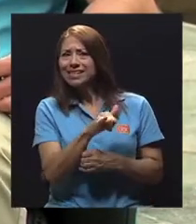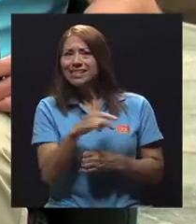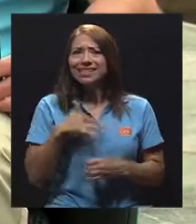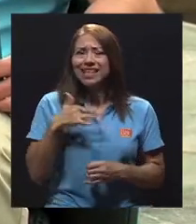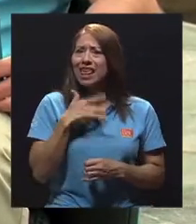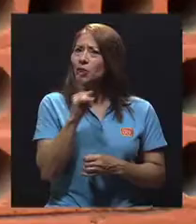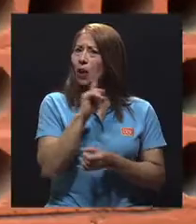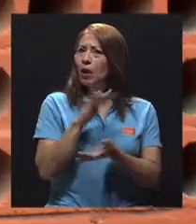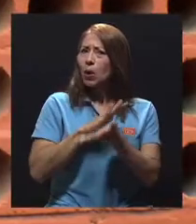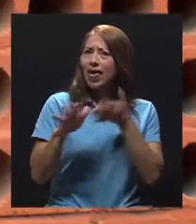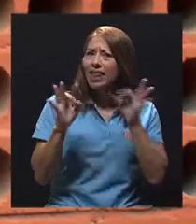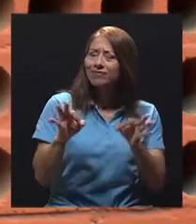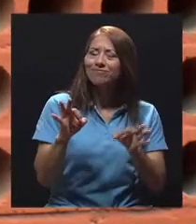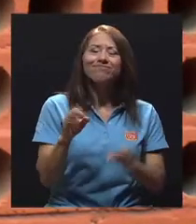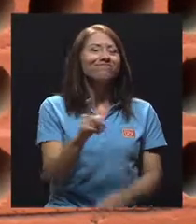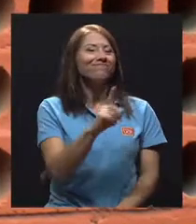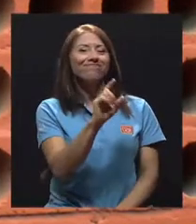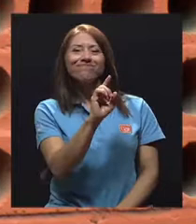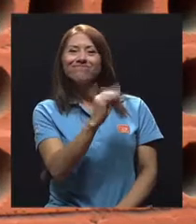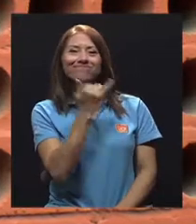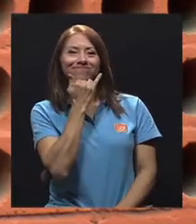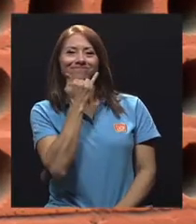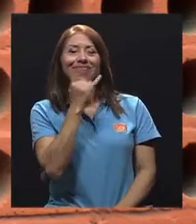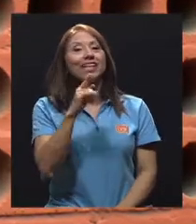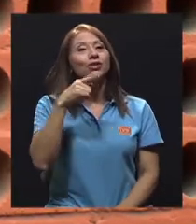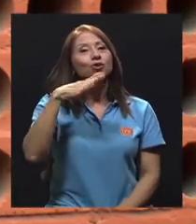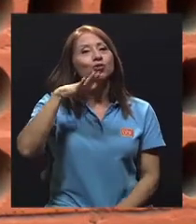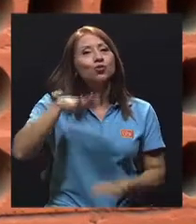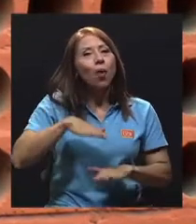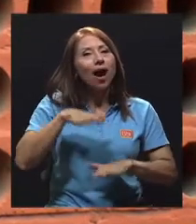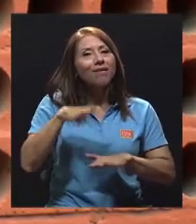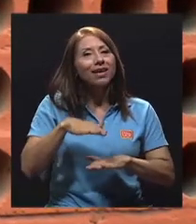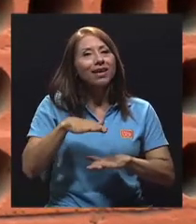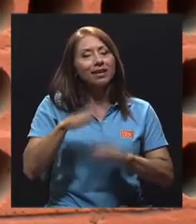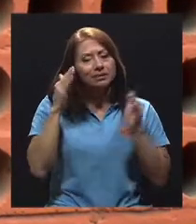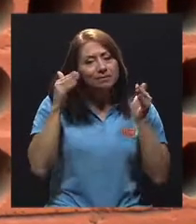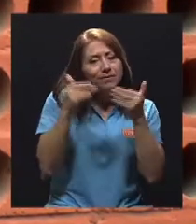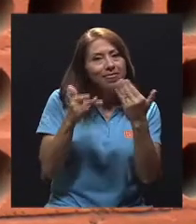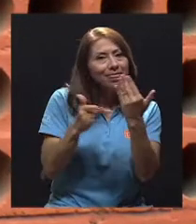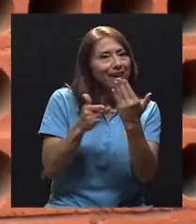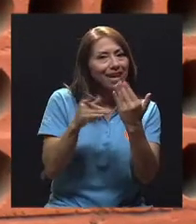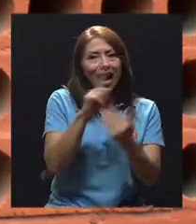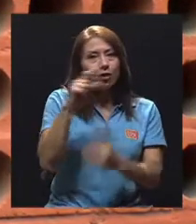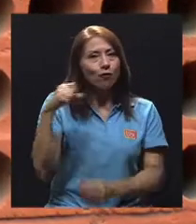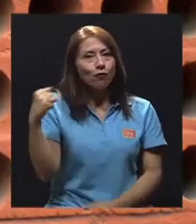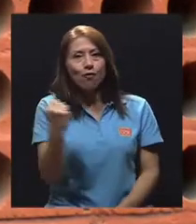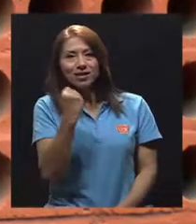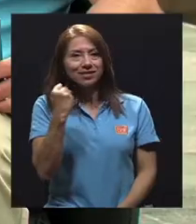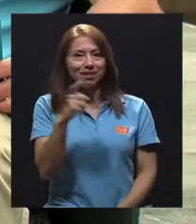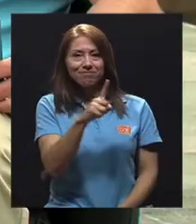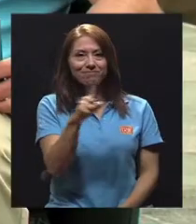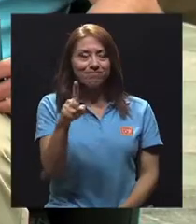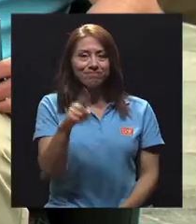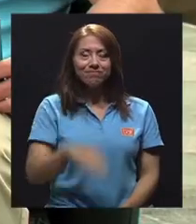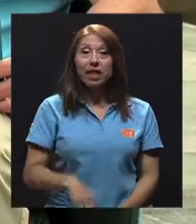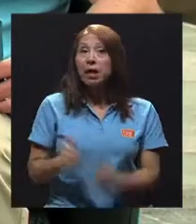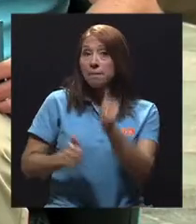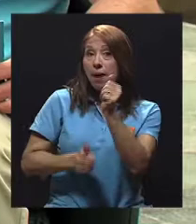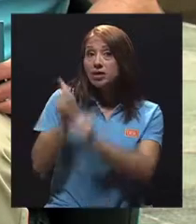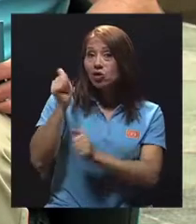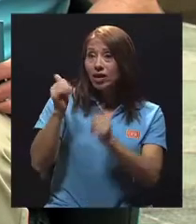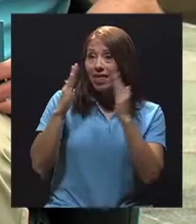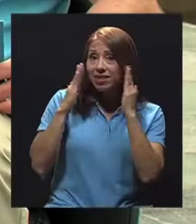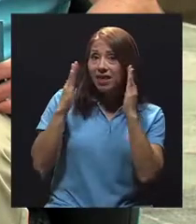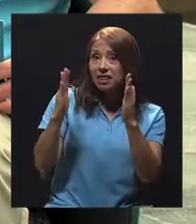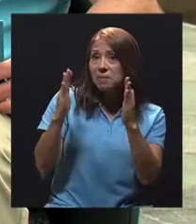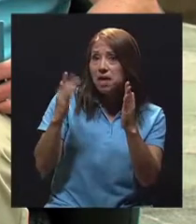tienen que ser duro. Sí, sí, sí. Y no, es suave. Es técnica, no es fuerza. Doctor, y la mayoría de estos tratamientos me